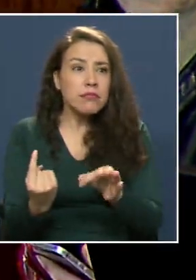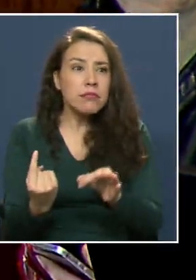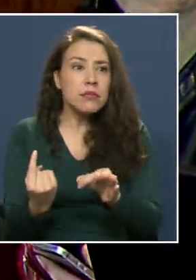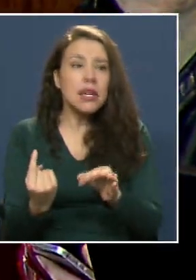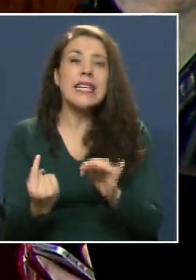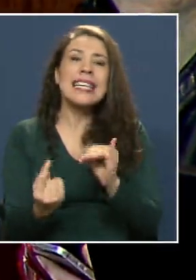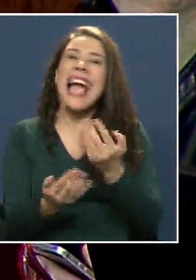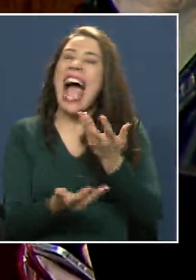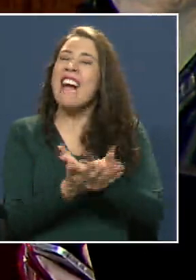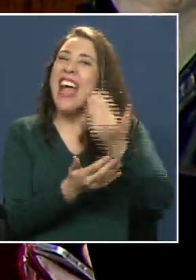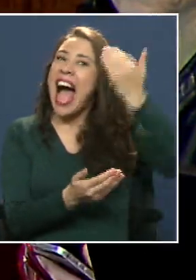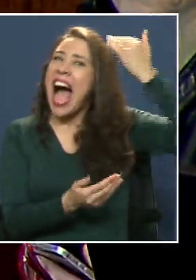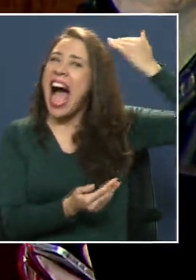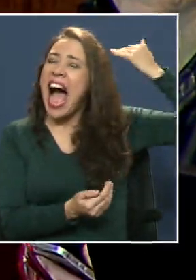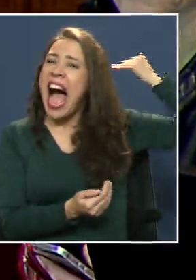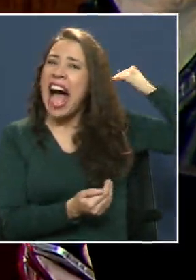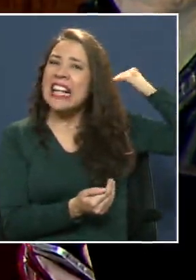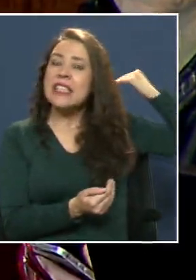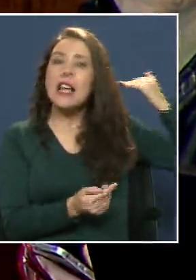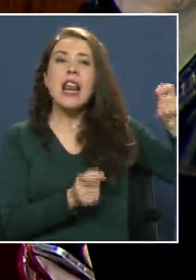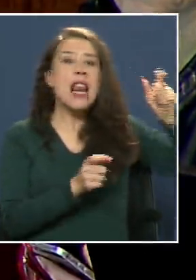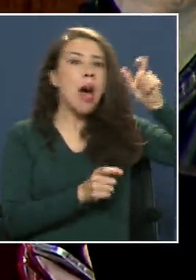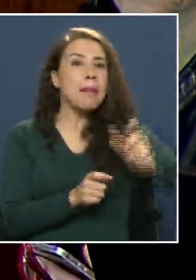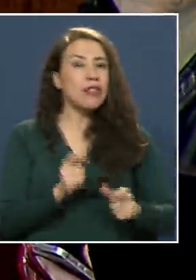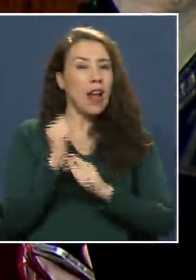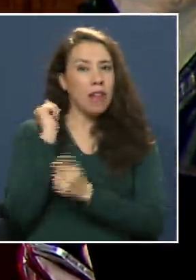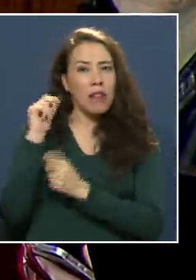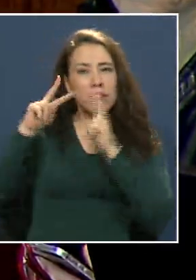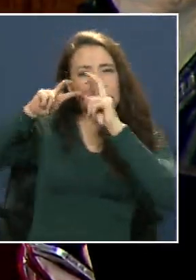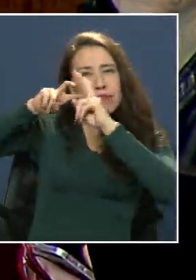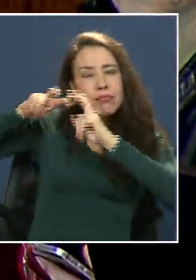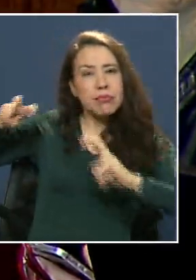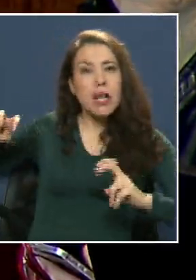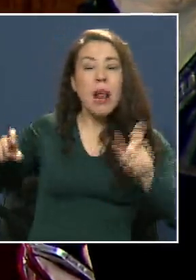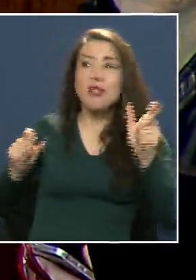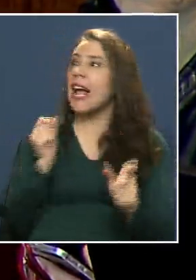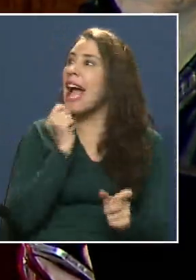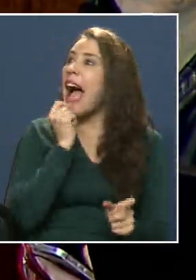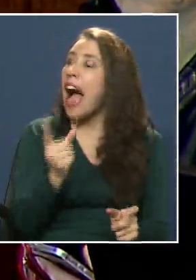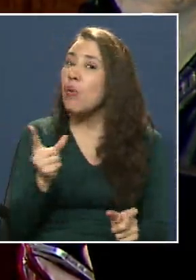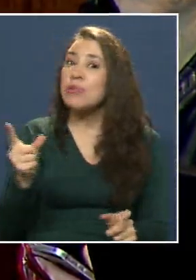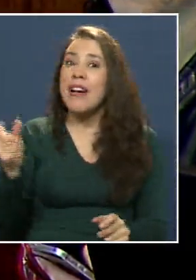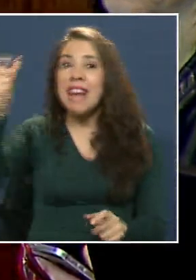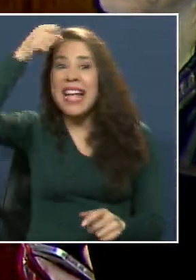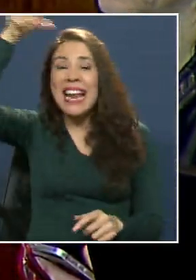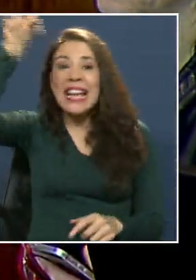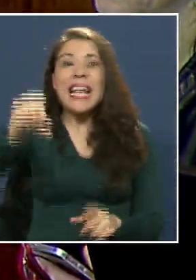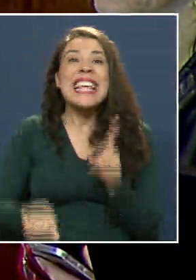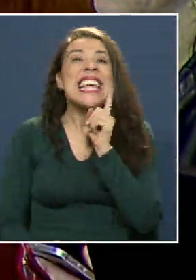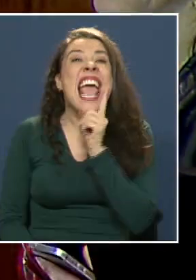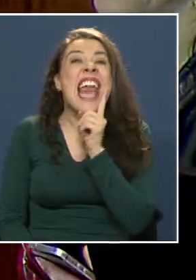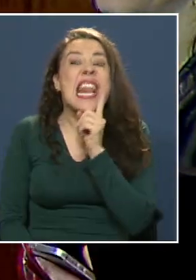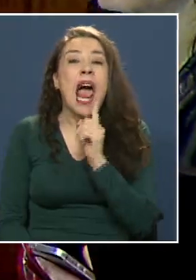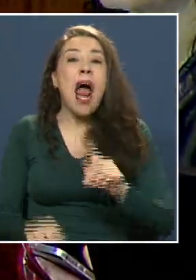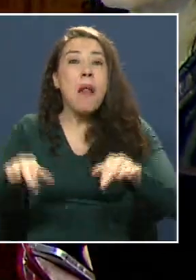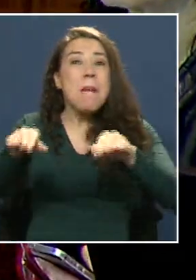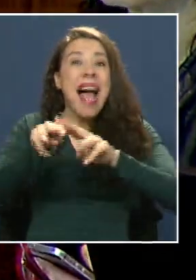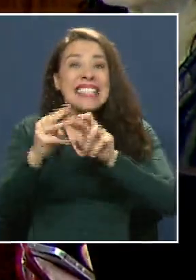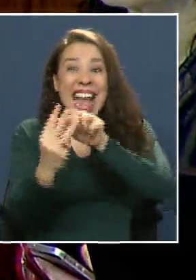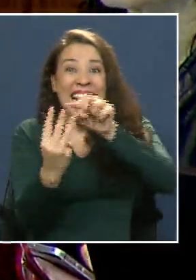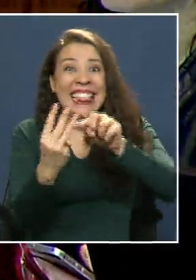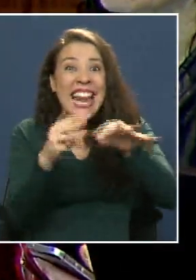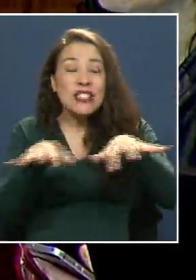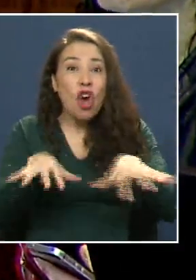en el que existía la época, en el que quien investigaba, quien acusaba y quien sancionaba era un juez.